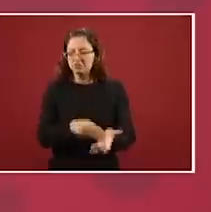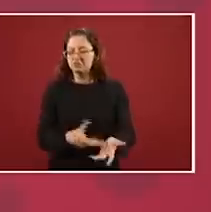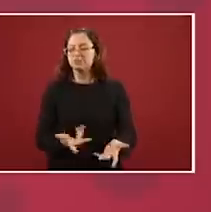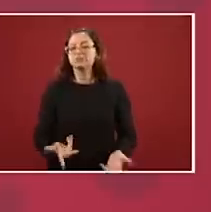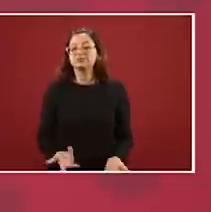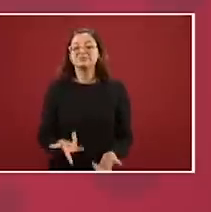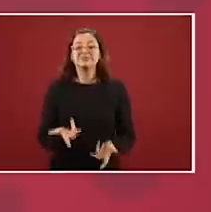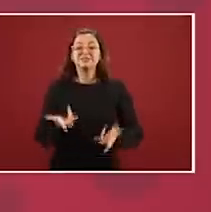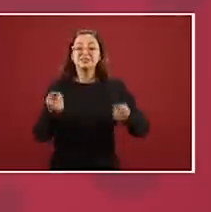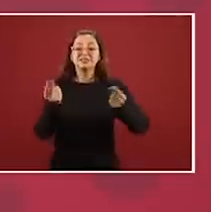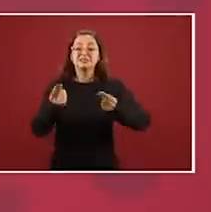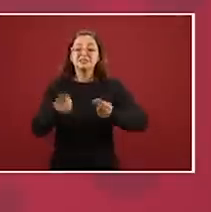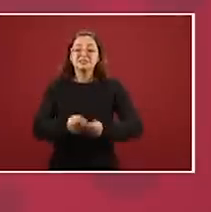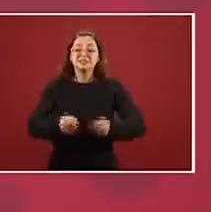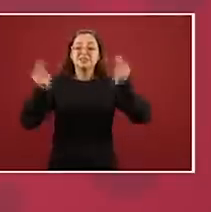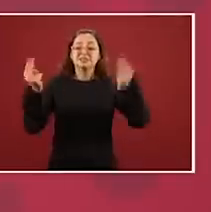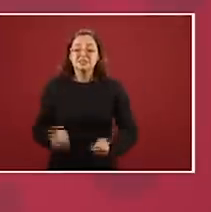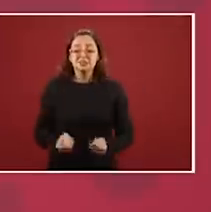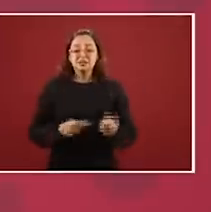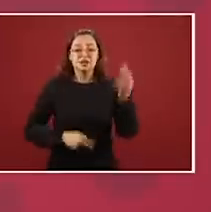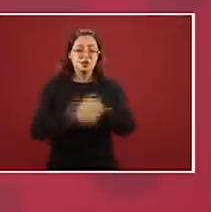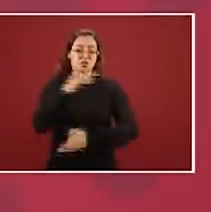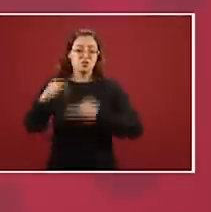Entonces, necesitamos todos ayudar.